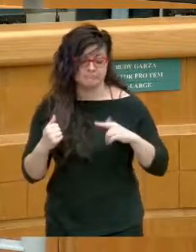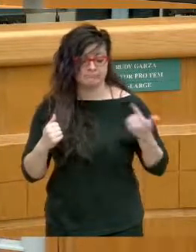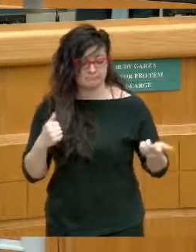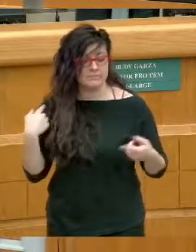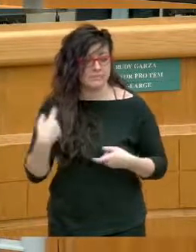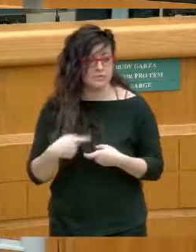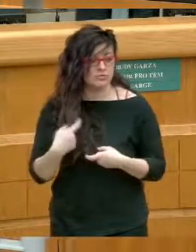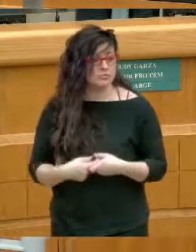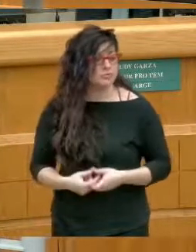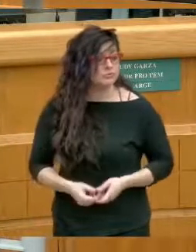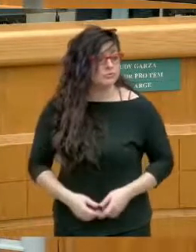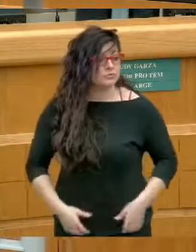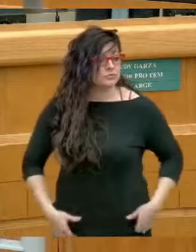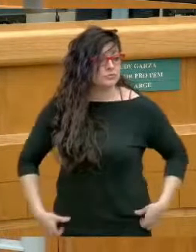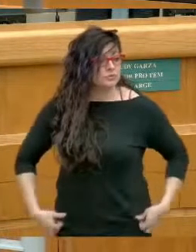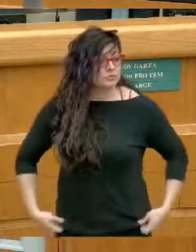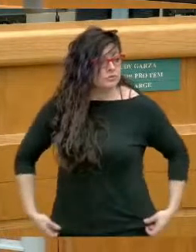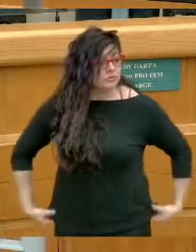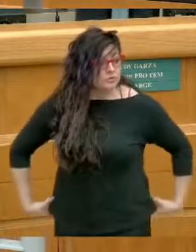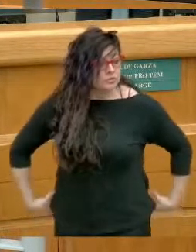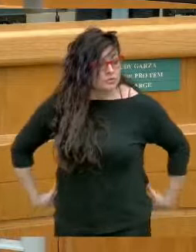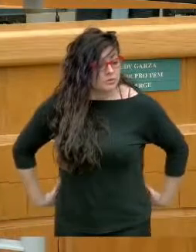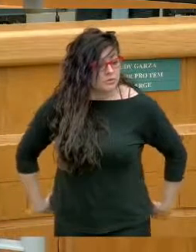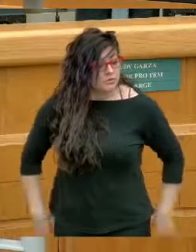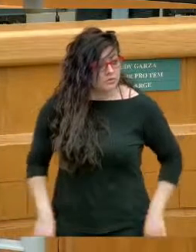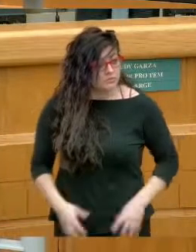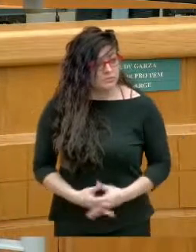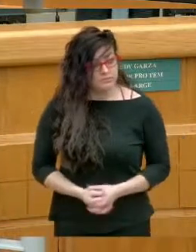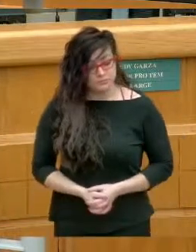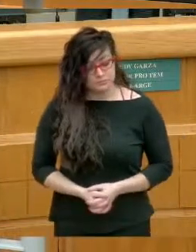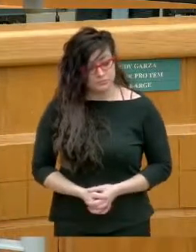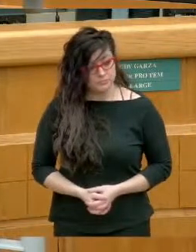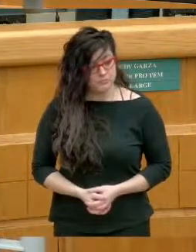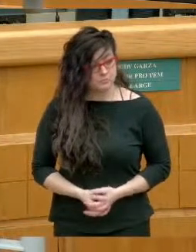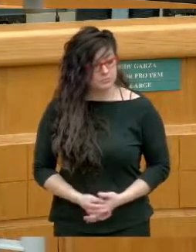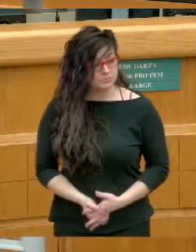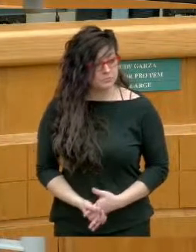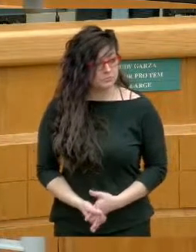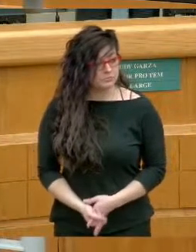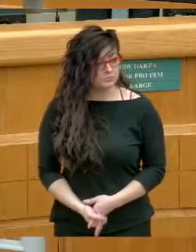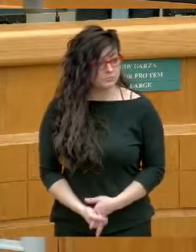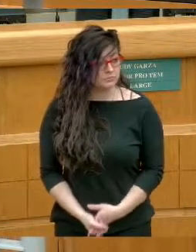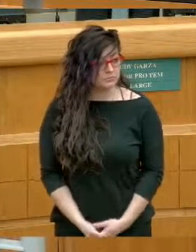512-883-2400 o a la línea directa del Coastal Bend Wellness Foundation al